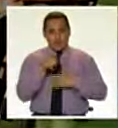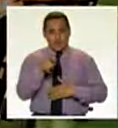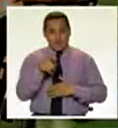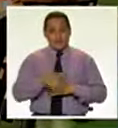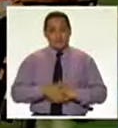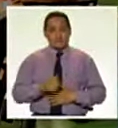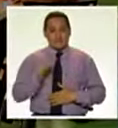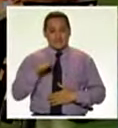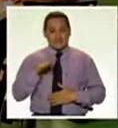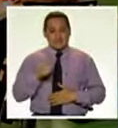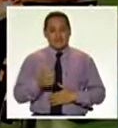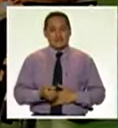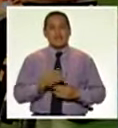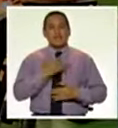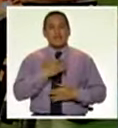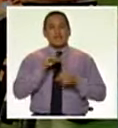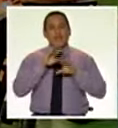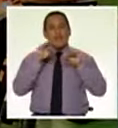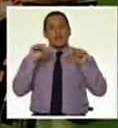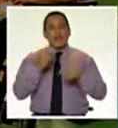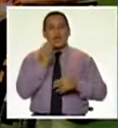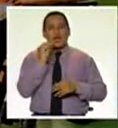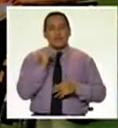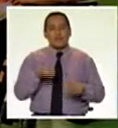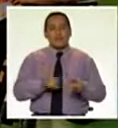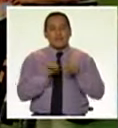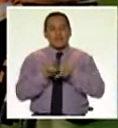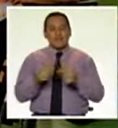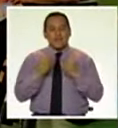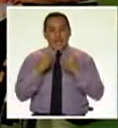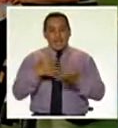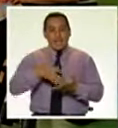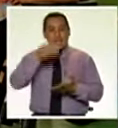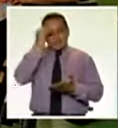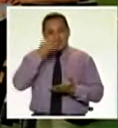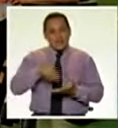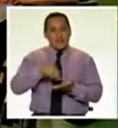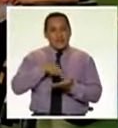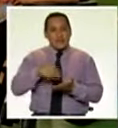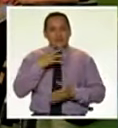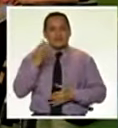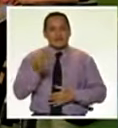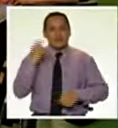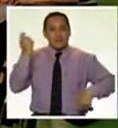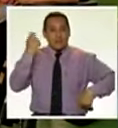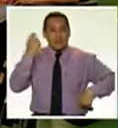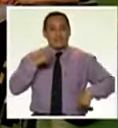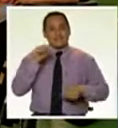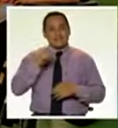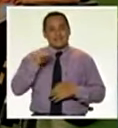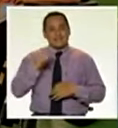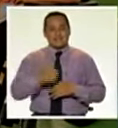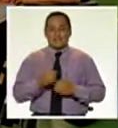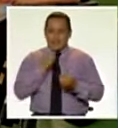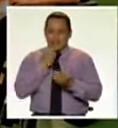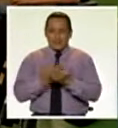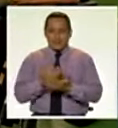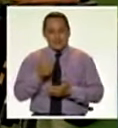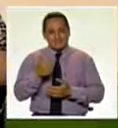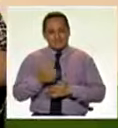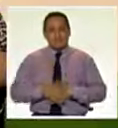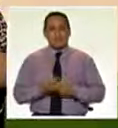Sí. ¿Qué les dirías a los chicos, a las chicas, que también aprendan a bailar la marinera, o no? Sí. Qué bien, mi amor.